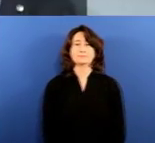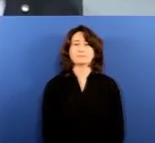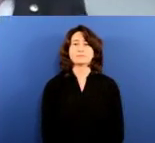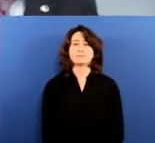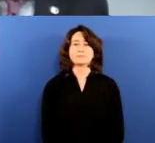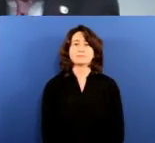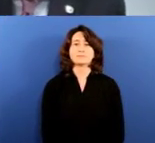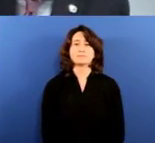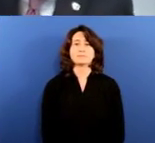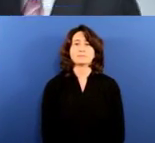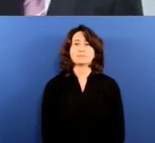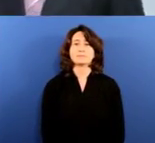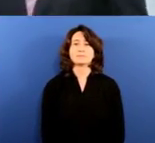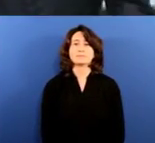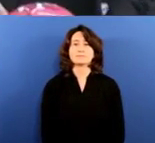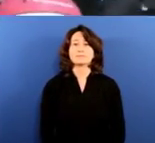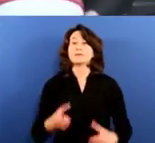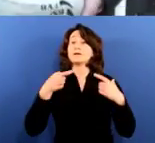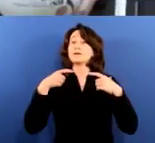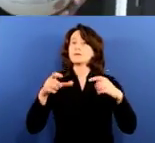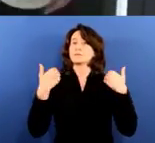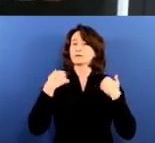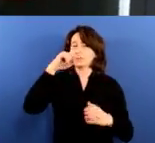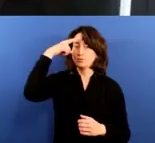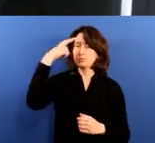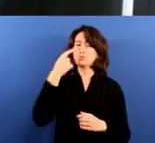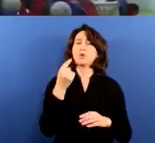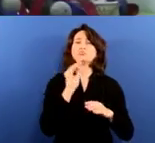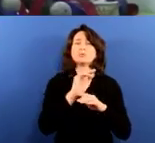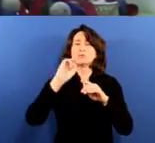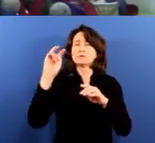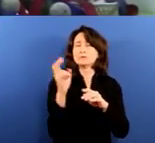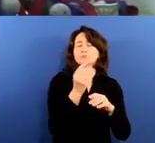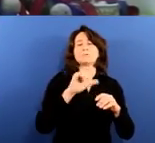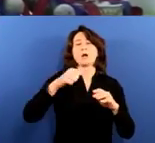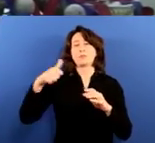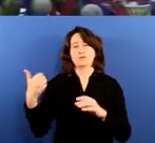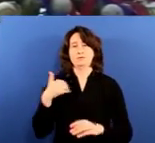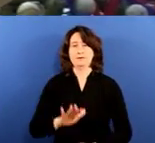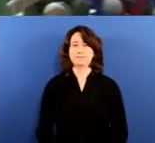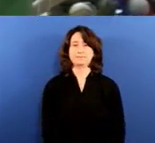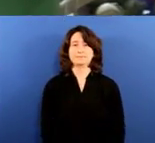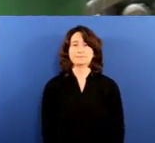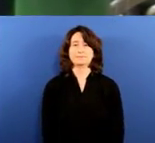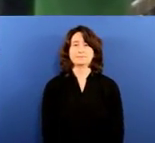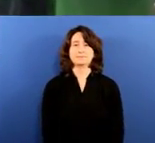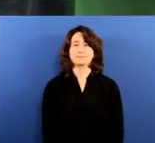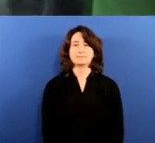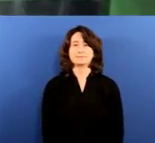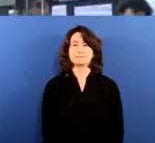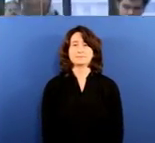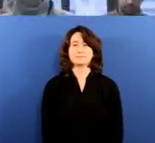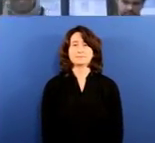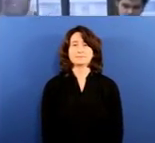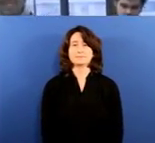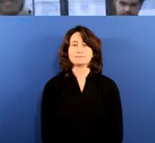de euros. La Diputación Foral de Vizcaya y la Mancomunidad de Leartibay han suscrito un convenio de colaboración para atender a víctimas